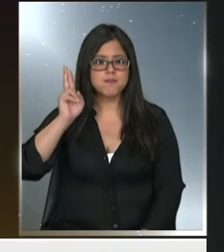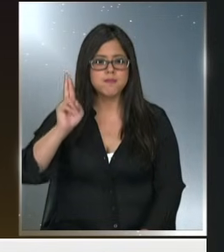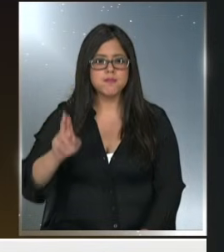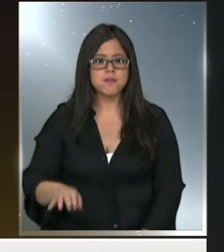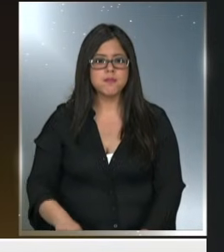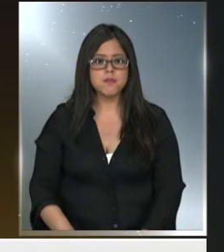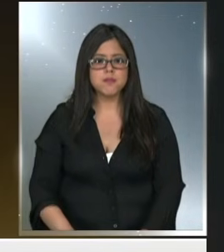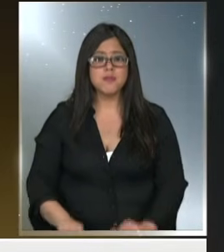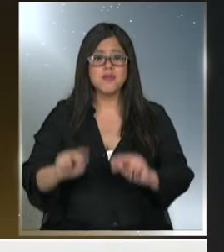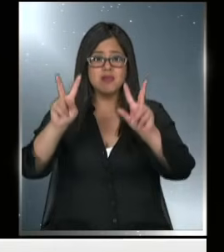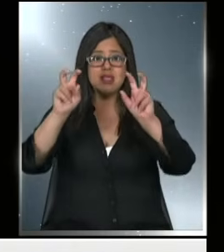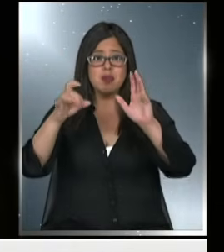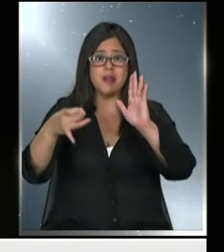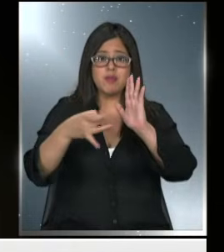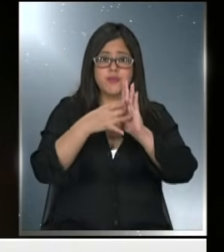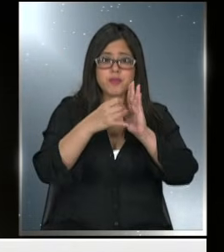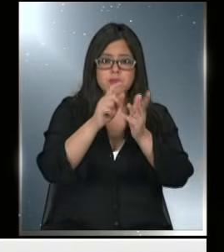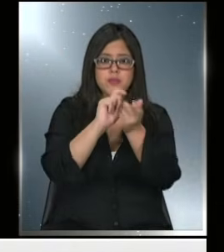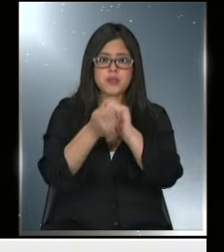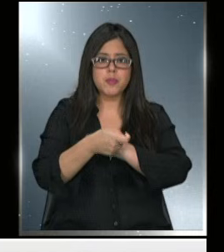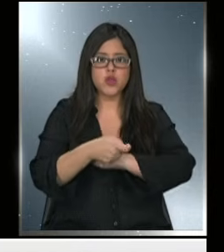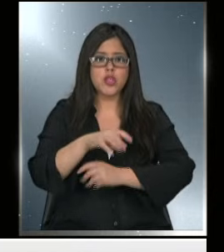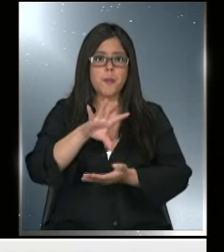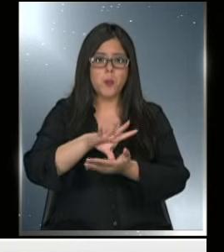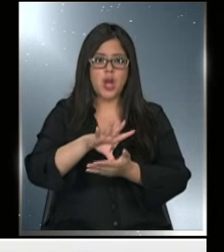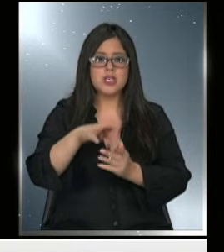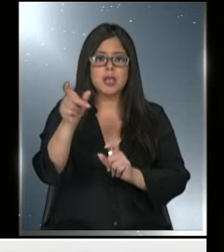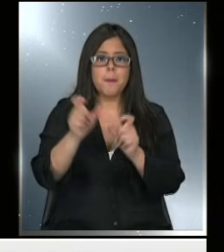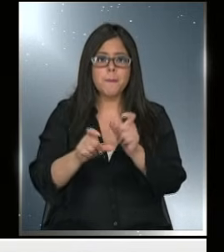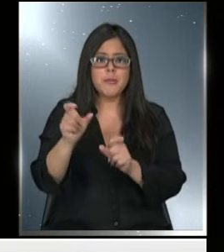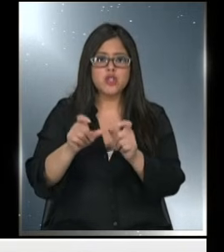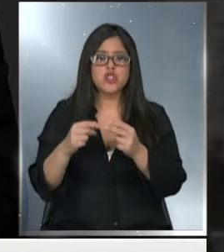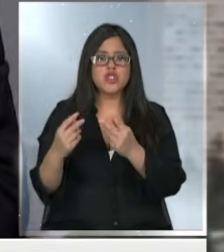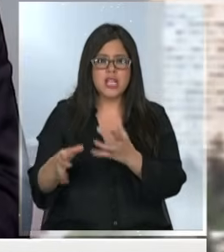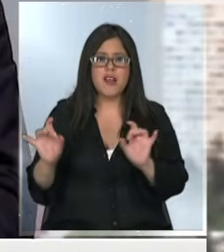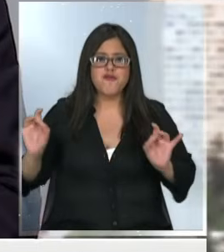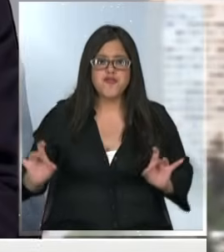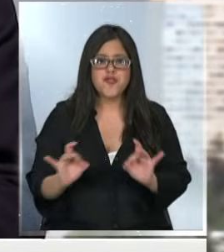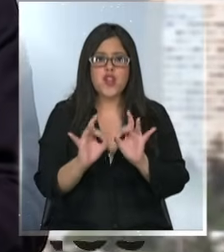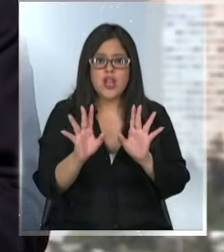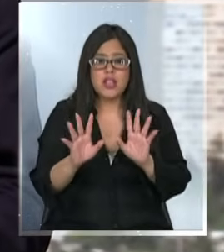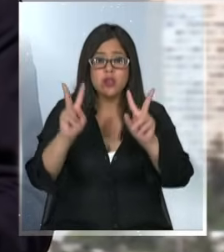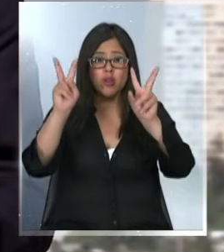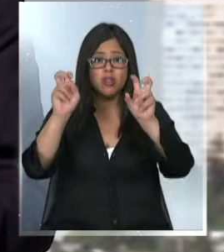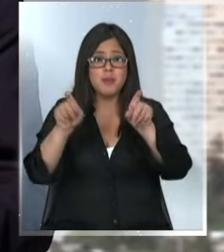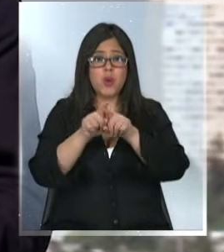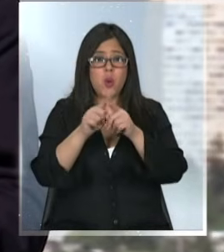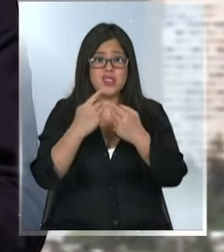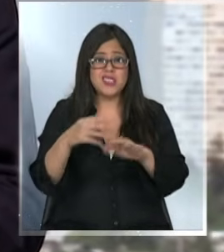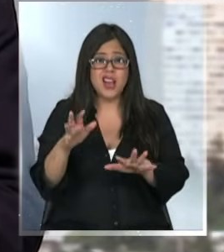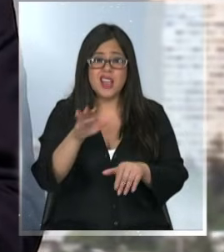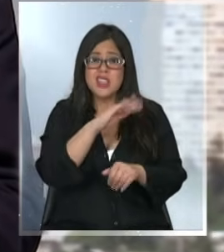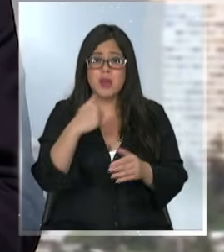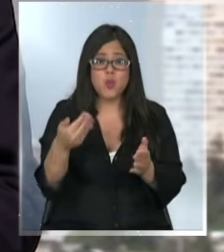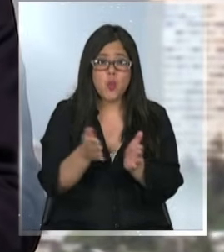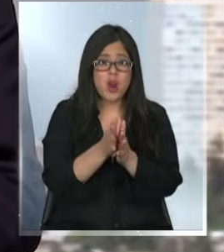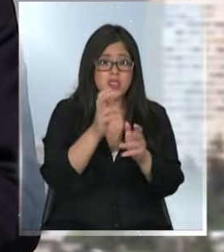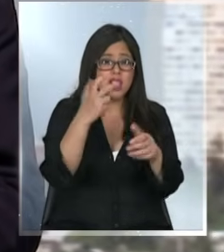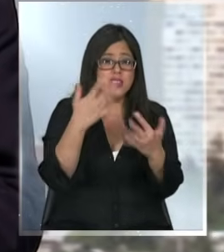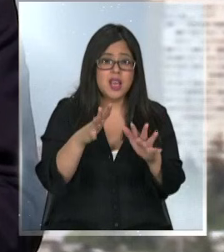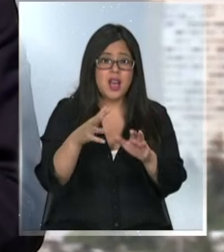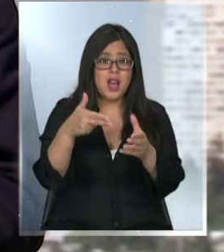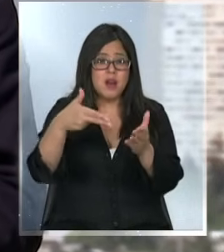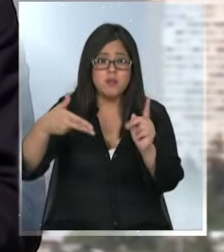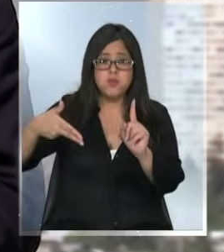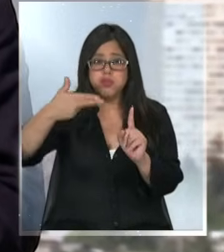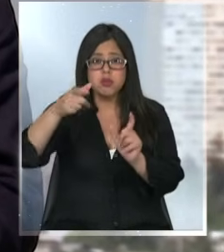Pero el modelo criminal cambió en nuestro país. Los delincuentes están cada vez más violentos y fenómenos como el sicariato irrumpieron en Chile. Los